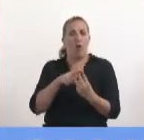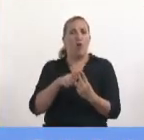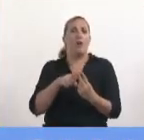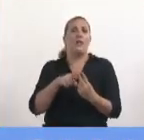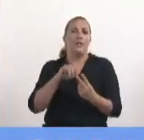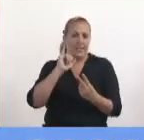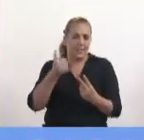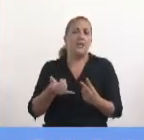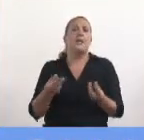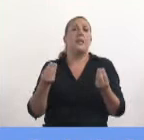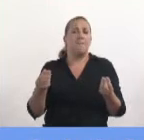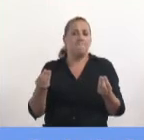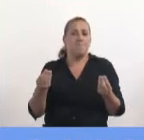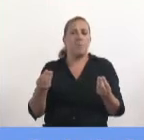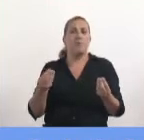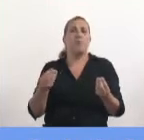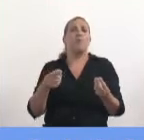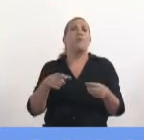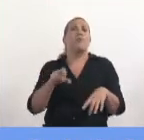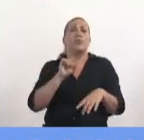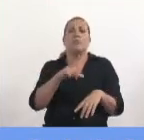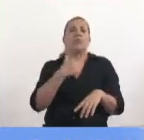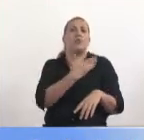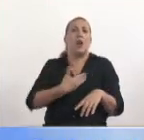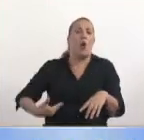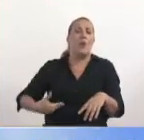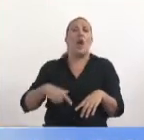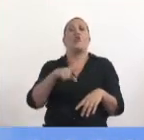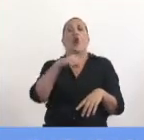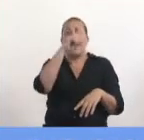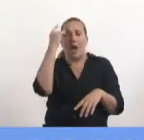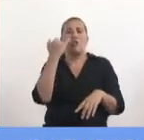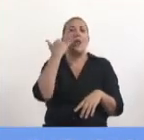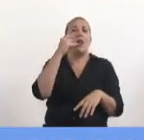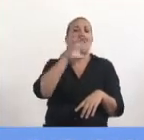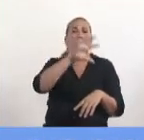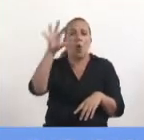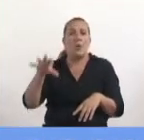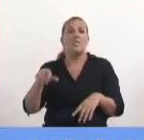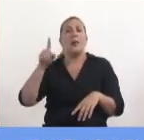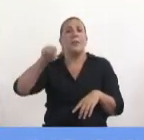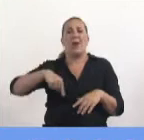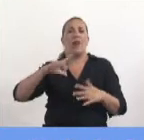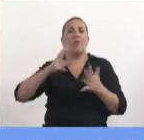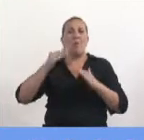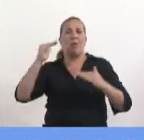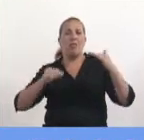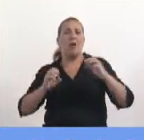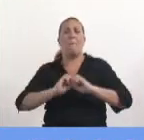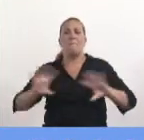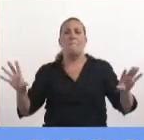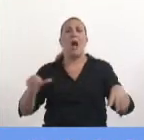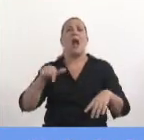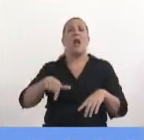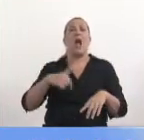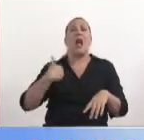las facultades son concurrentes, nación y provincia, empezó a tener alteraciones tremendas. Argentina empezó